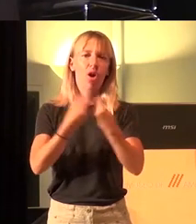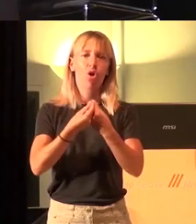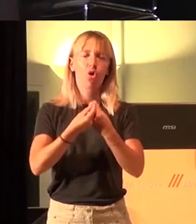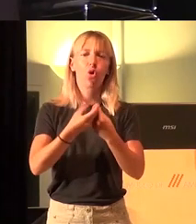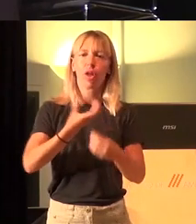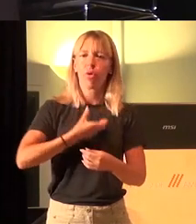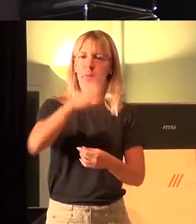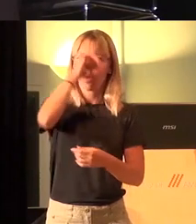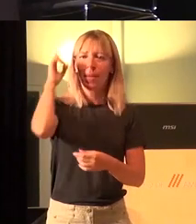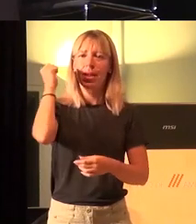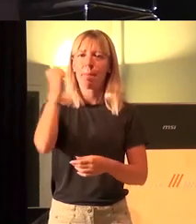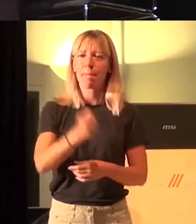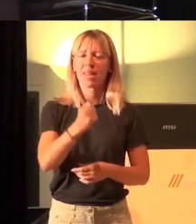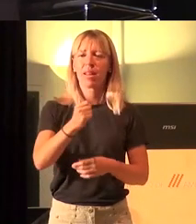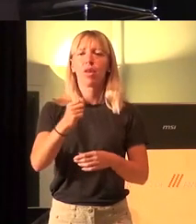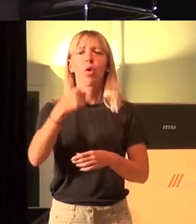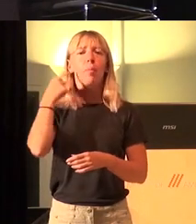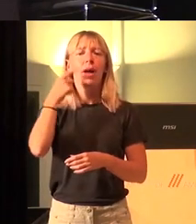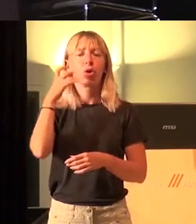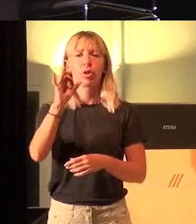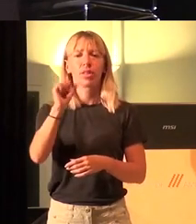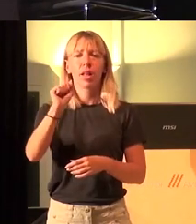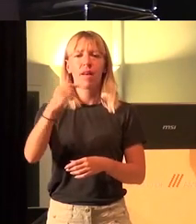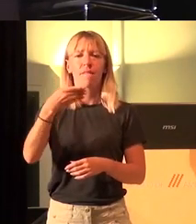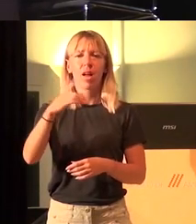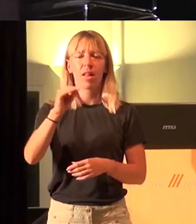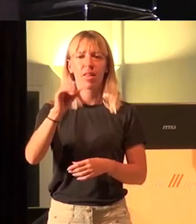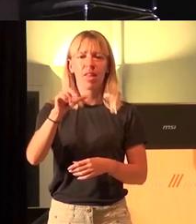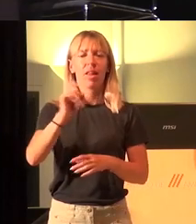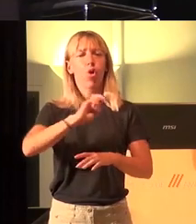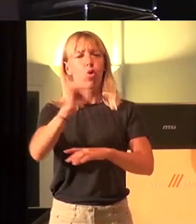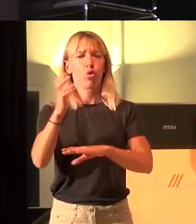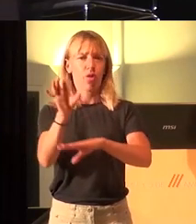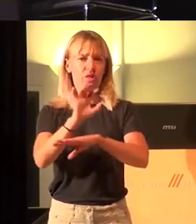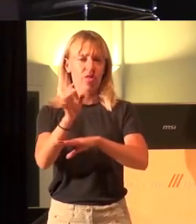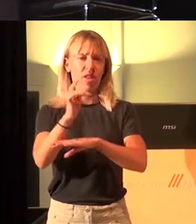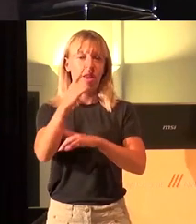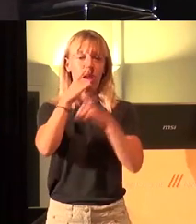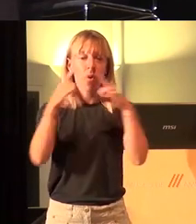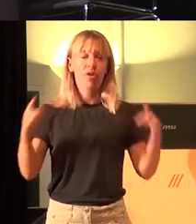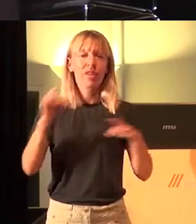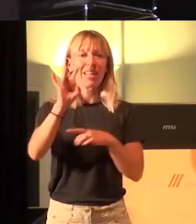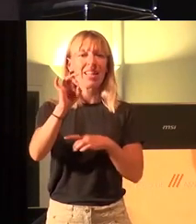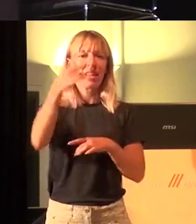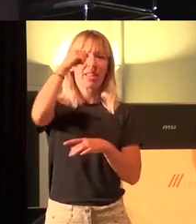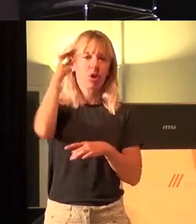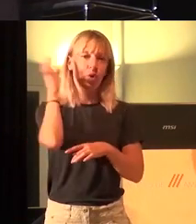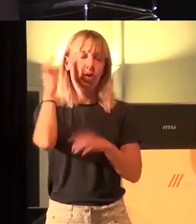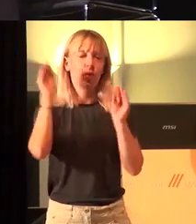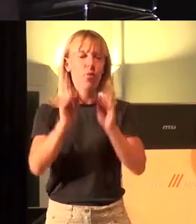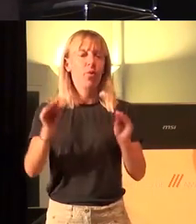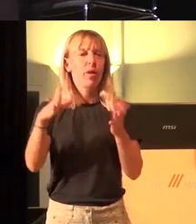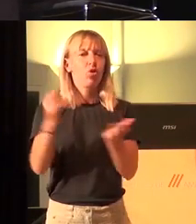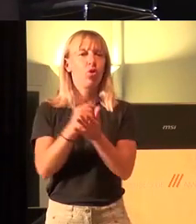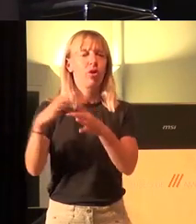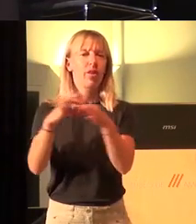Ayuntamiento de Madrid, Matadero y el Banco Sabadell de Dentro Cine. Y durante 1 año, 15 chicos y chicas se forman en todo lo